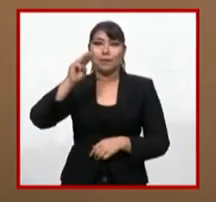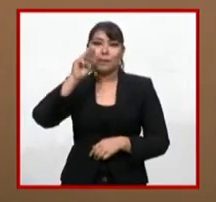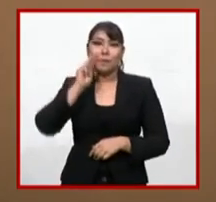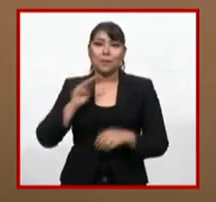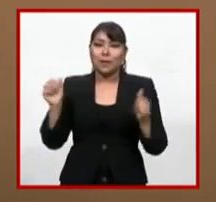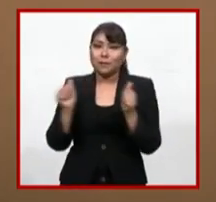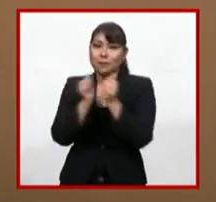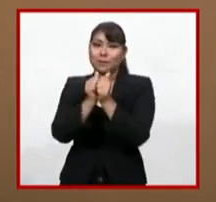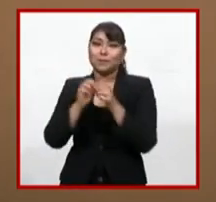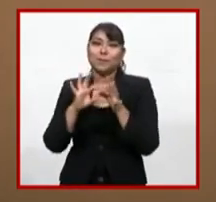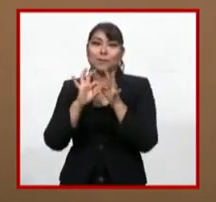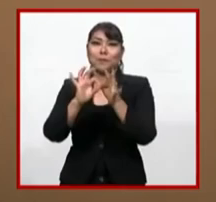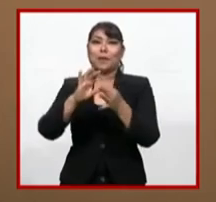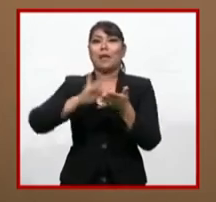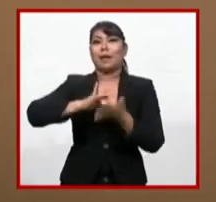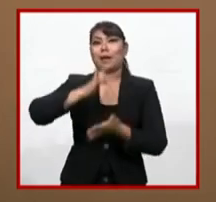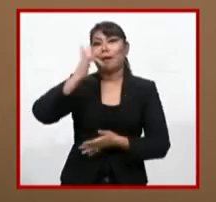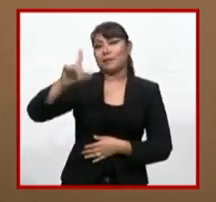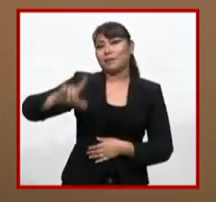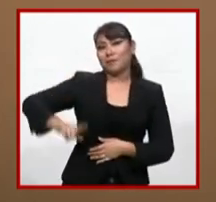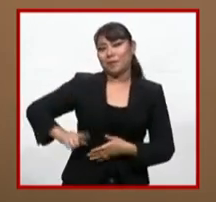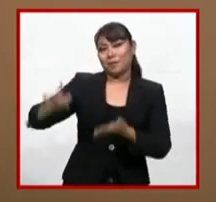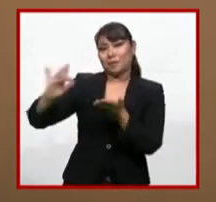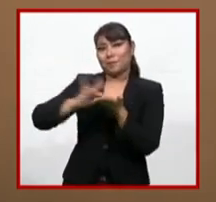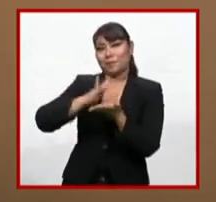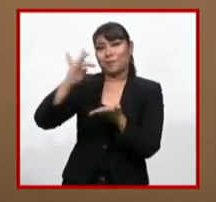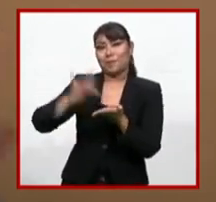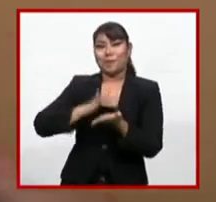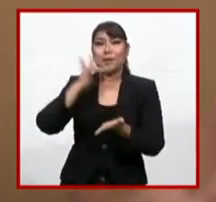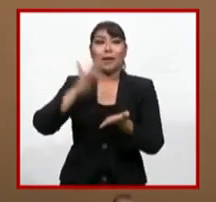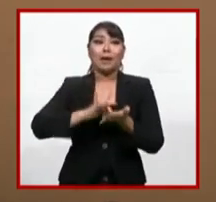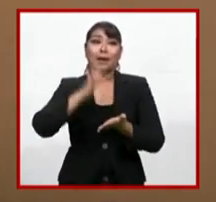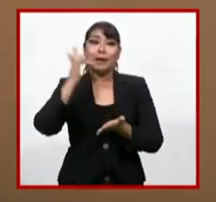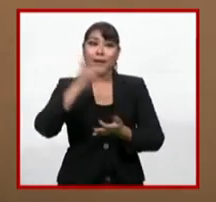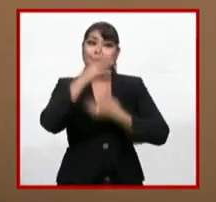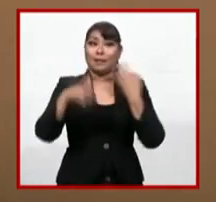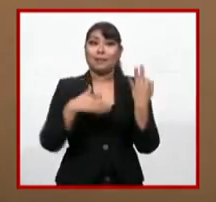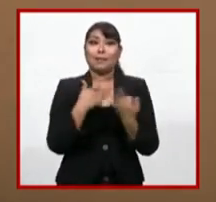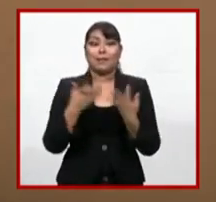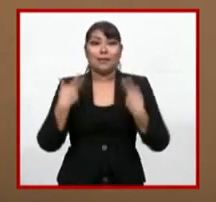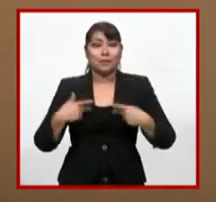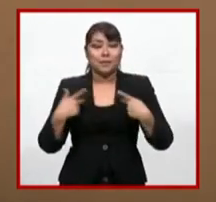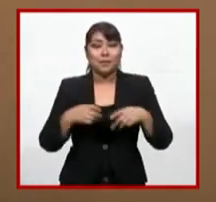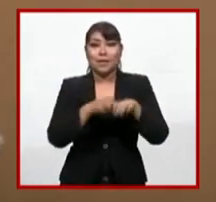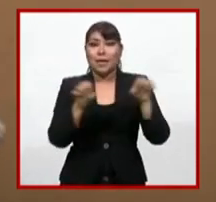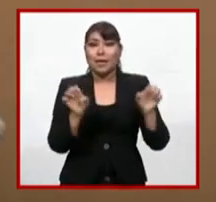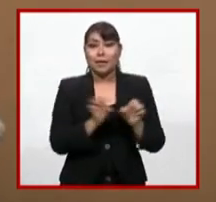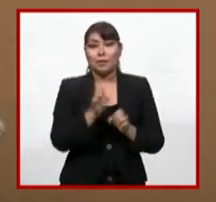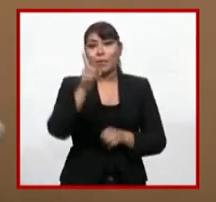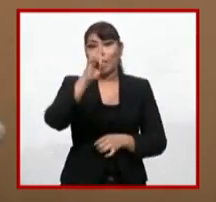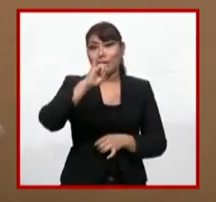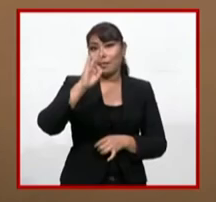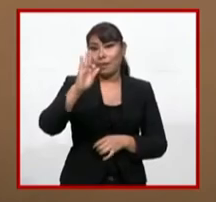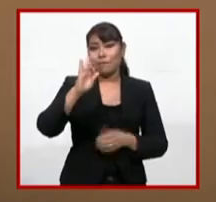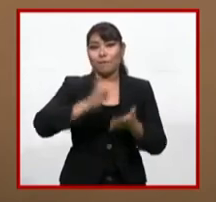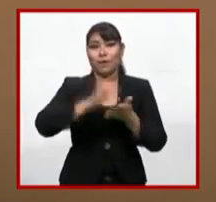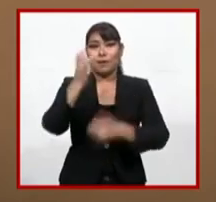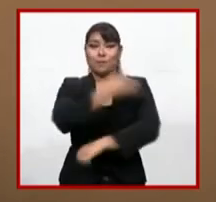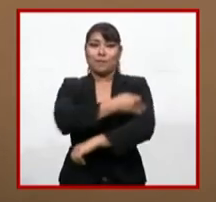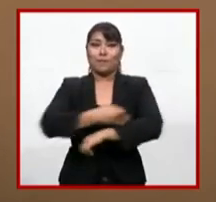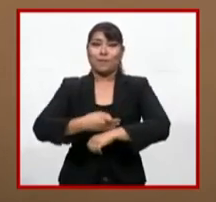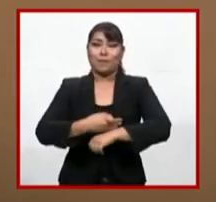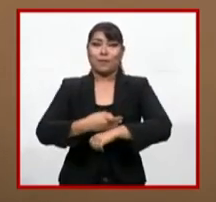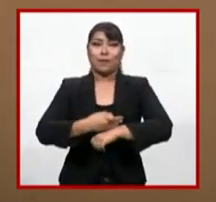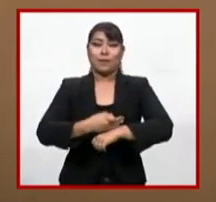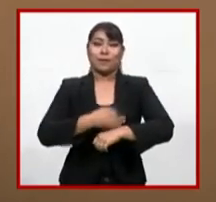Murat. Gracias, gobernador, por todo tu apoyo. Gracias a todo el equipo del DIF estatal. Gracias a mi familia y